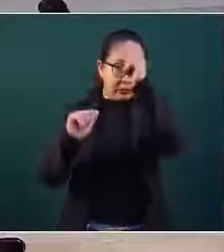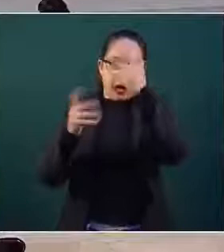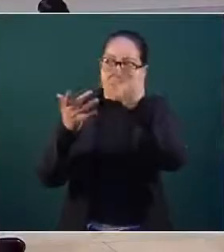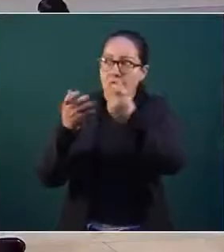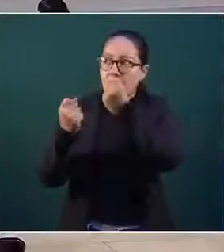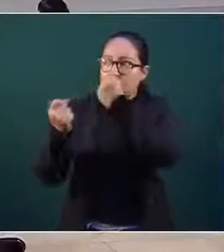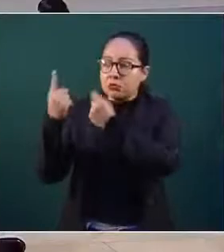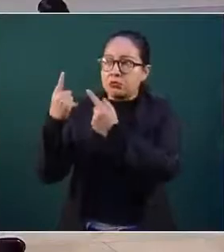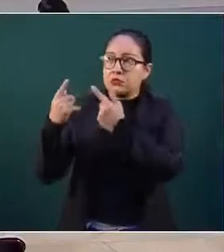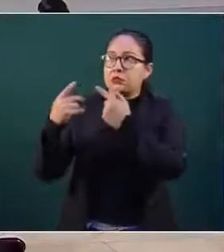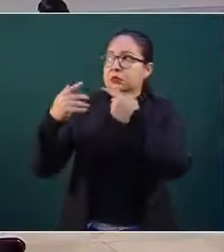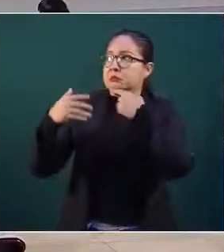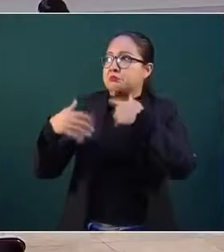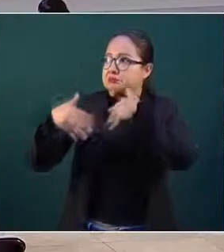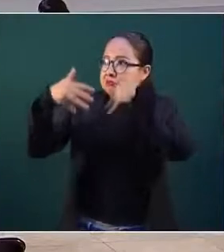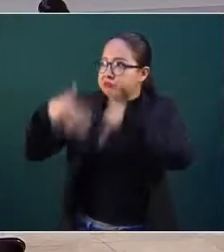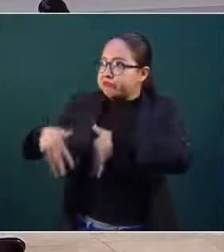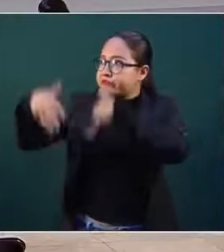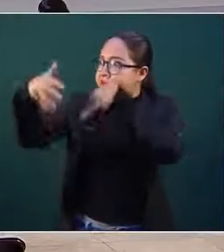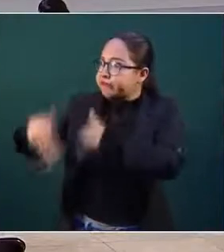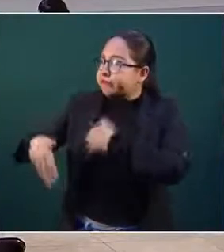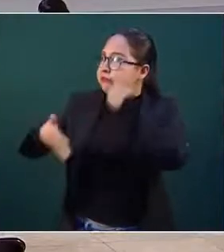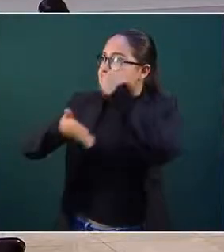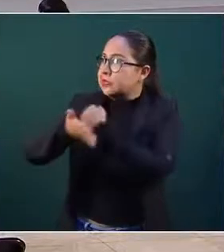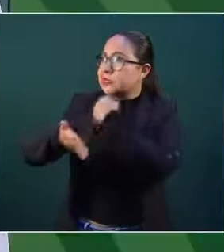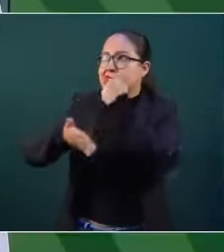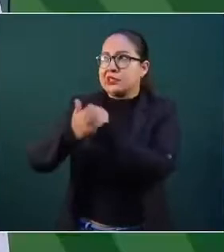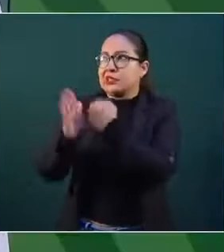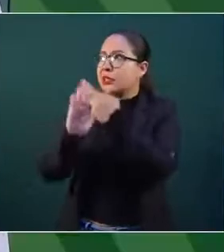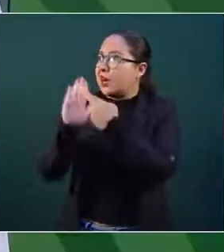que son excesivas.